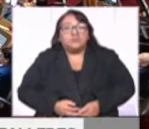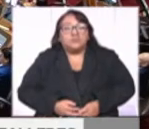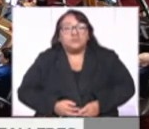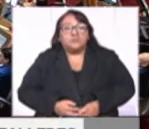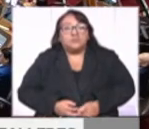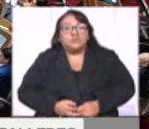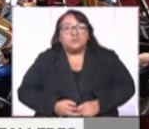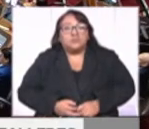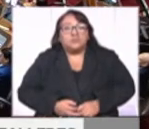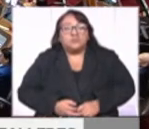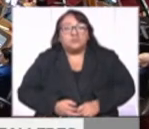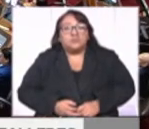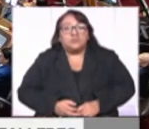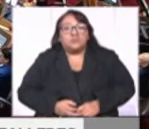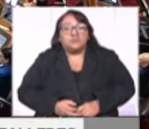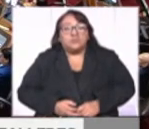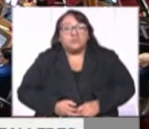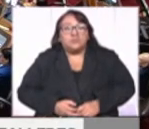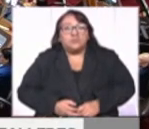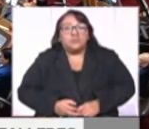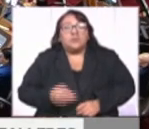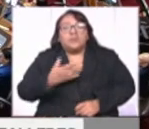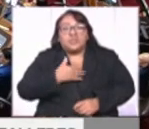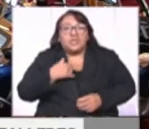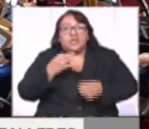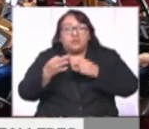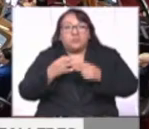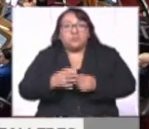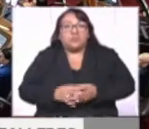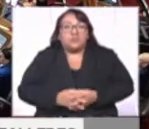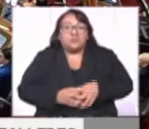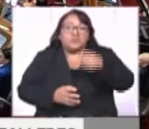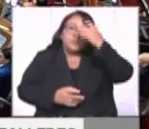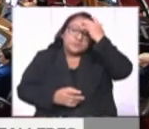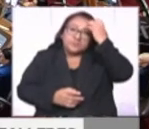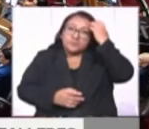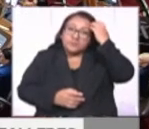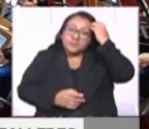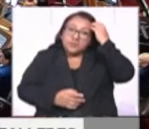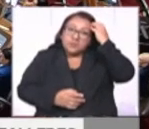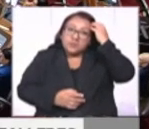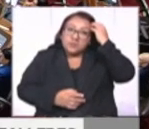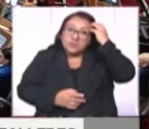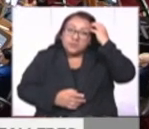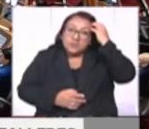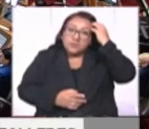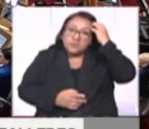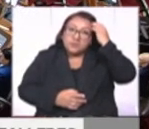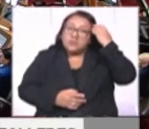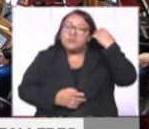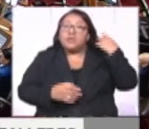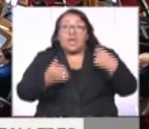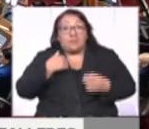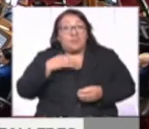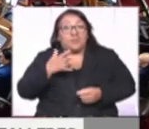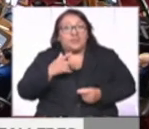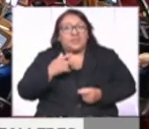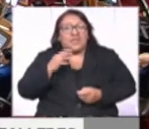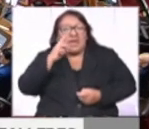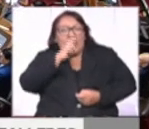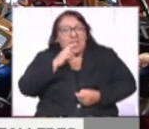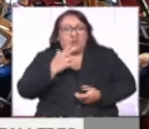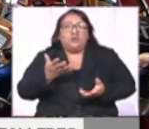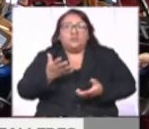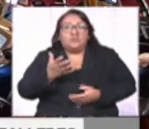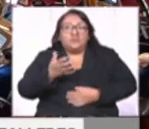Presidente, hay algo que quiero mencionar antes de comunicarle la decisión del cuarto intermedio. Me parece muy raro que colegas que el día de